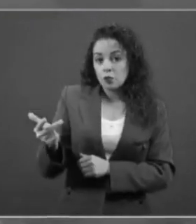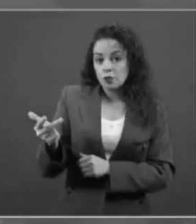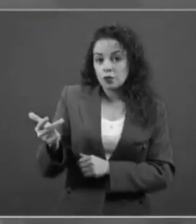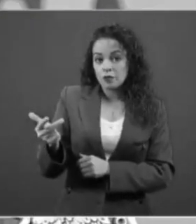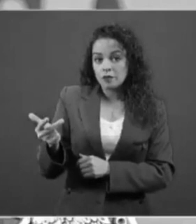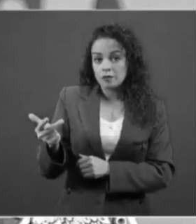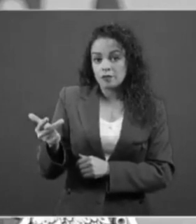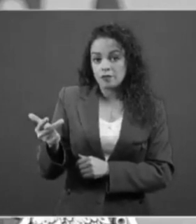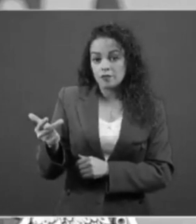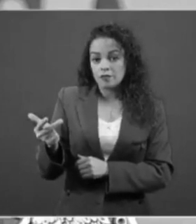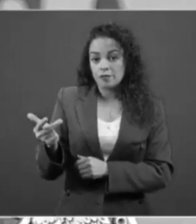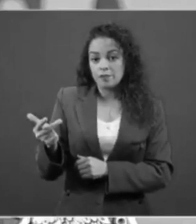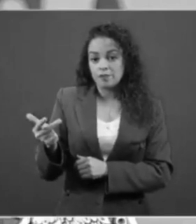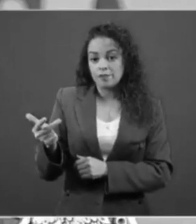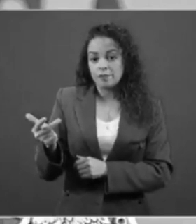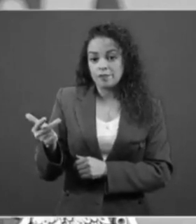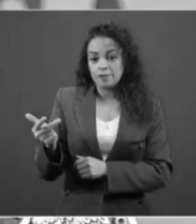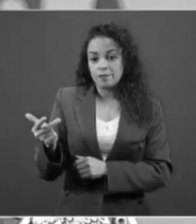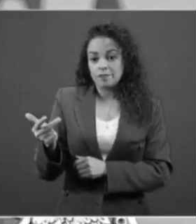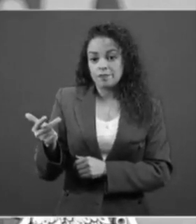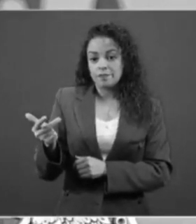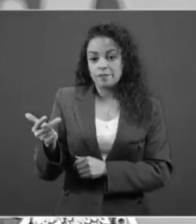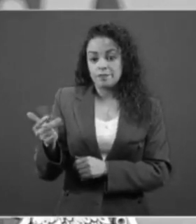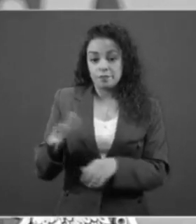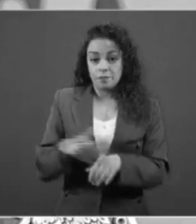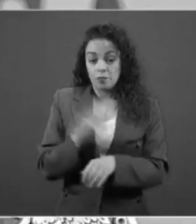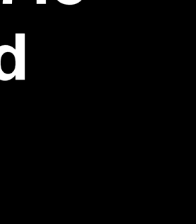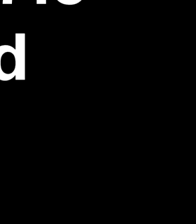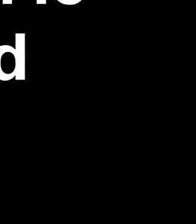porque fue muy difícil para mí estudiar.